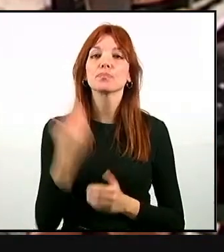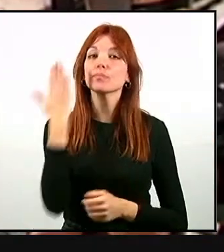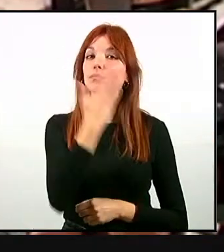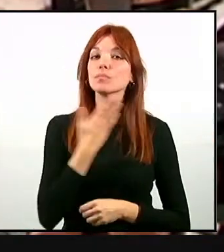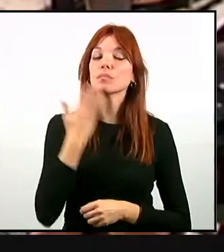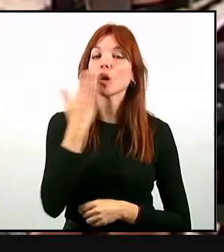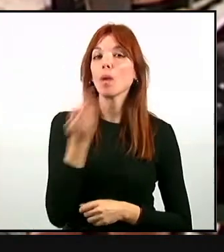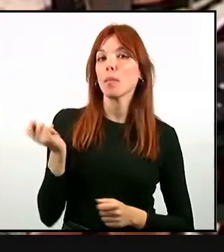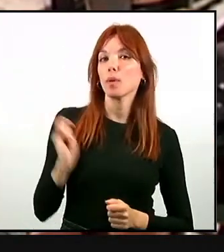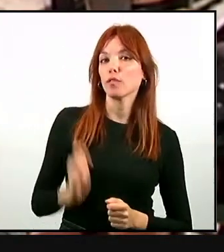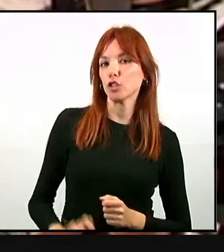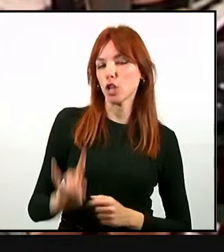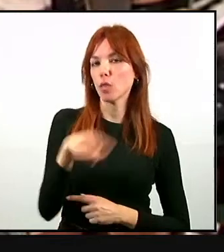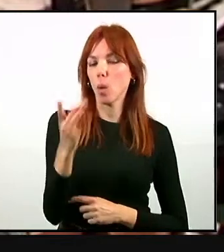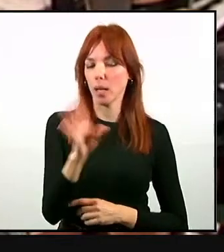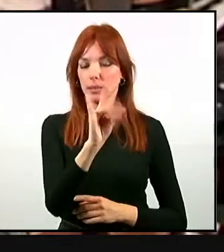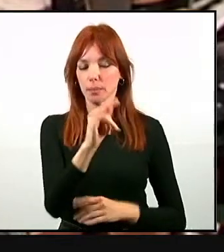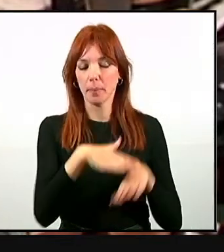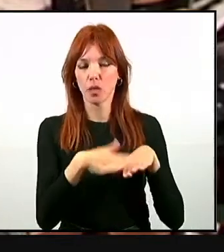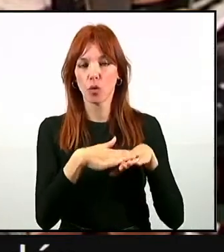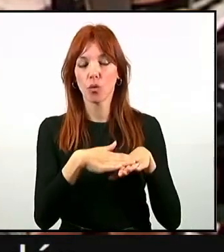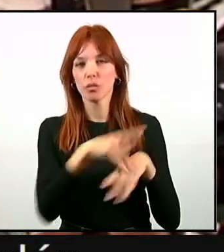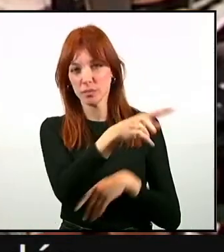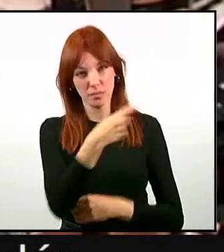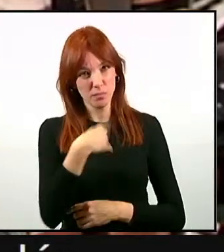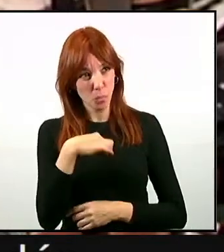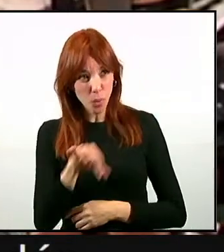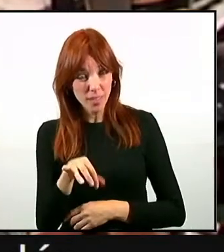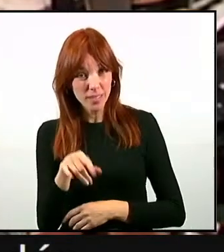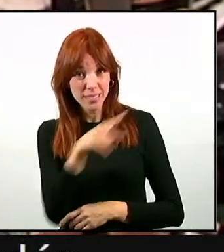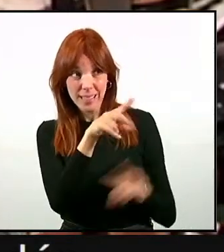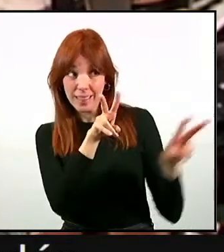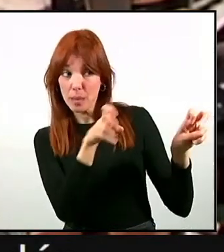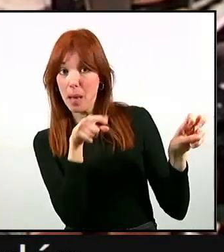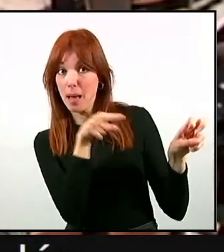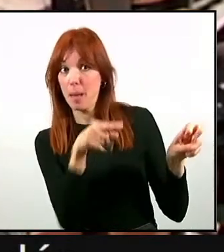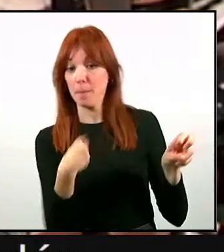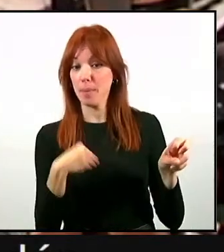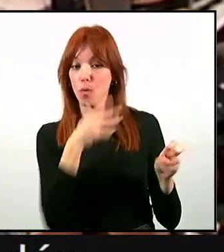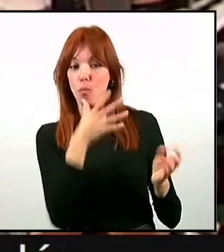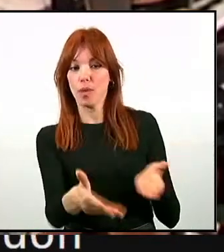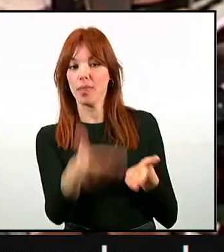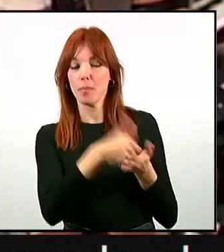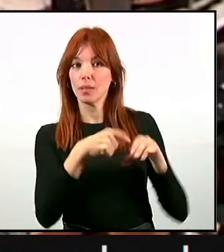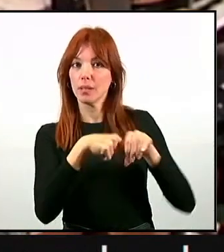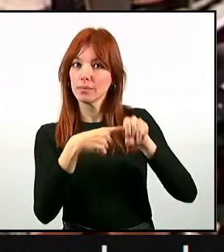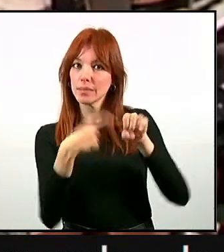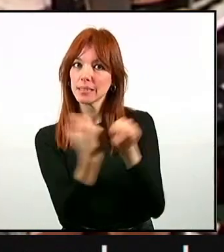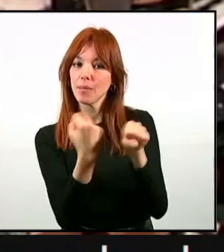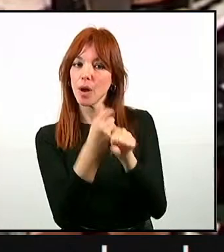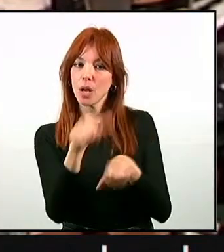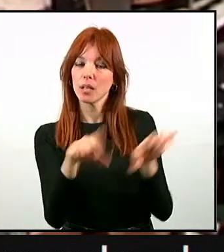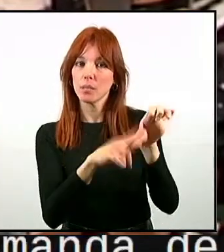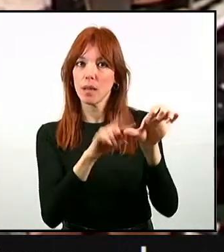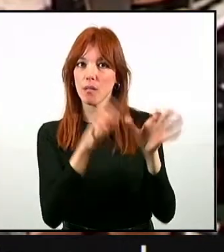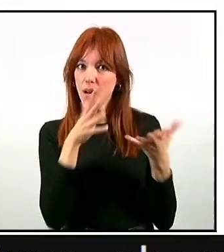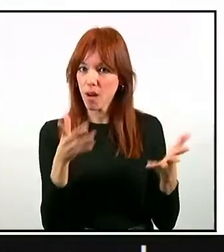escuelas profesionales, perdón. ¿Deberían tirar por porque hay demanda de este tipo de trabajo aquí en Extremadura ahora